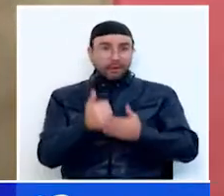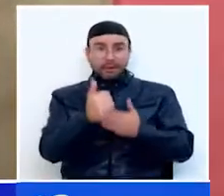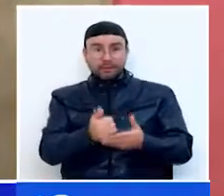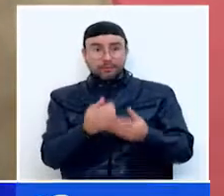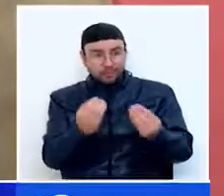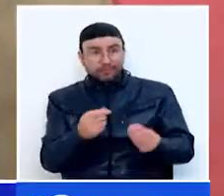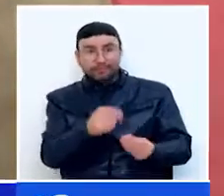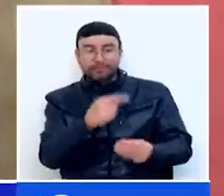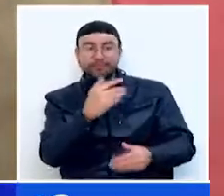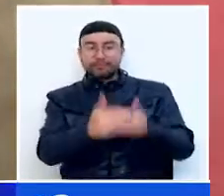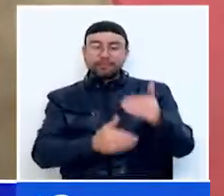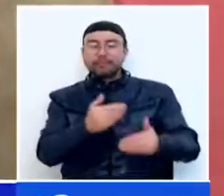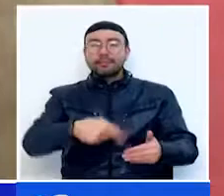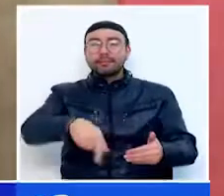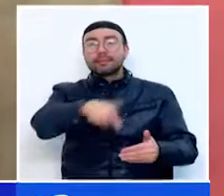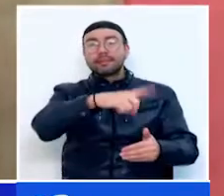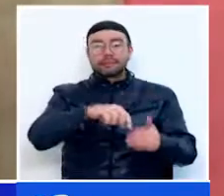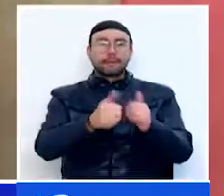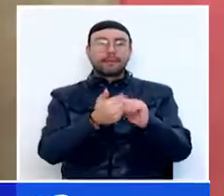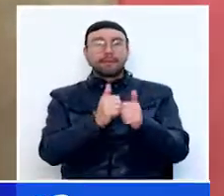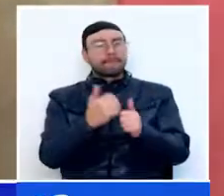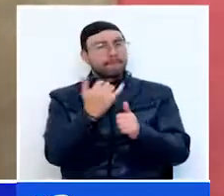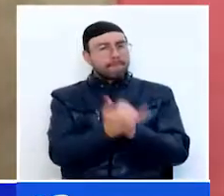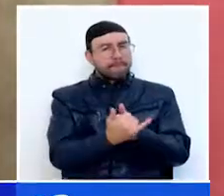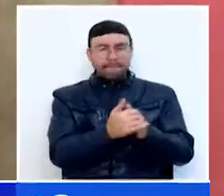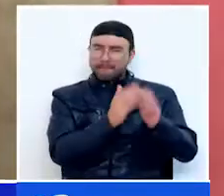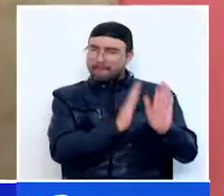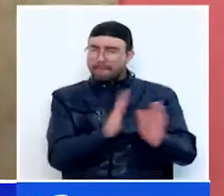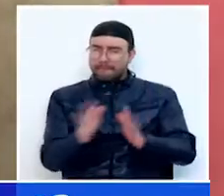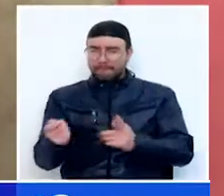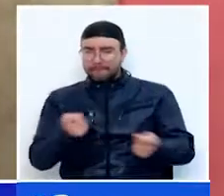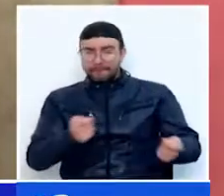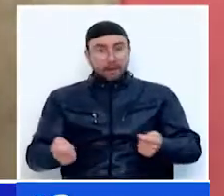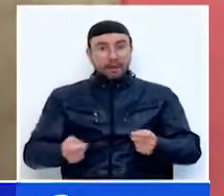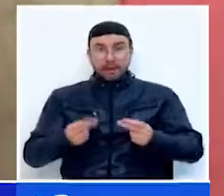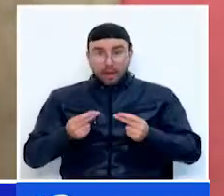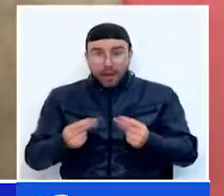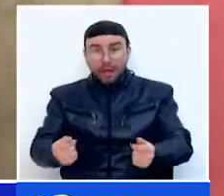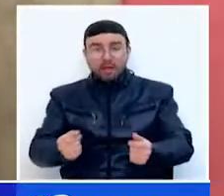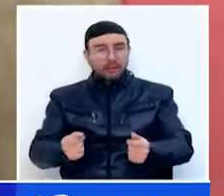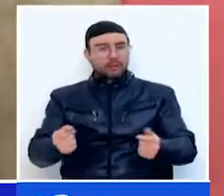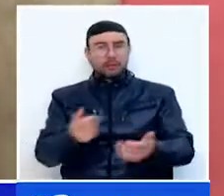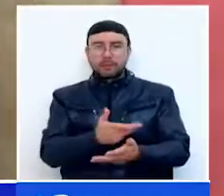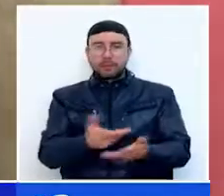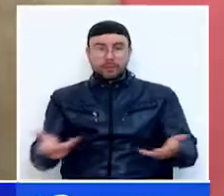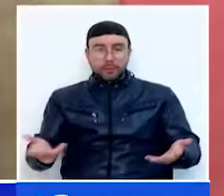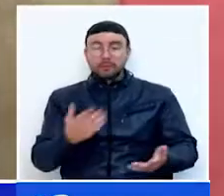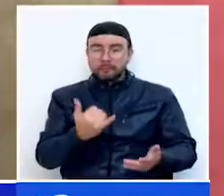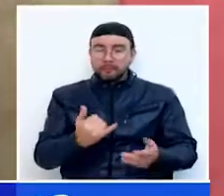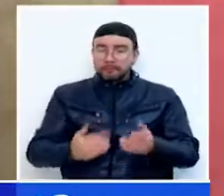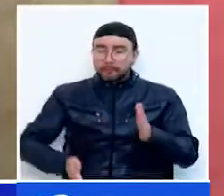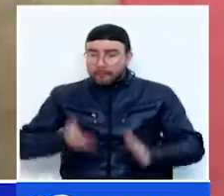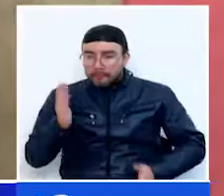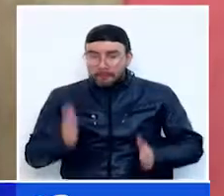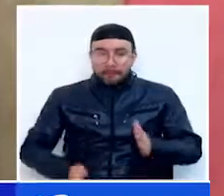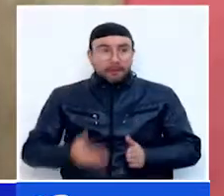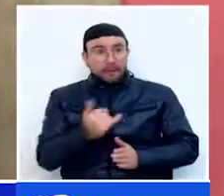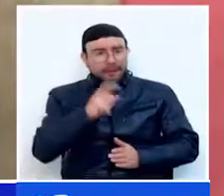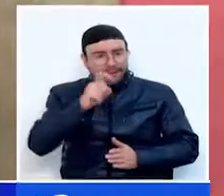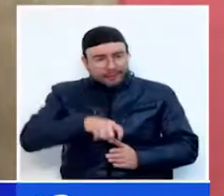desarrollo deportivo de ellos, mejorar su coordinación, su velocidad, bueno, en fin, las capacidades físicas que se